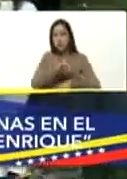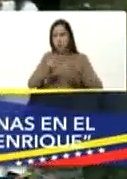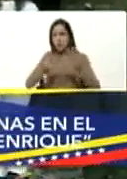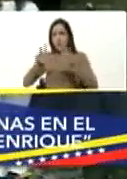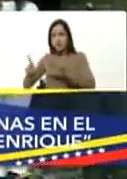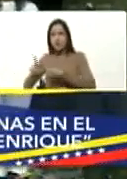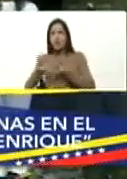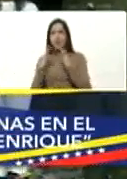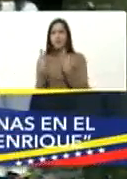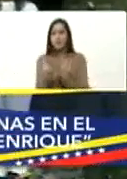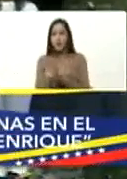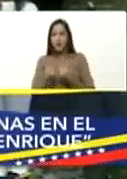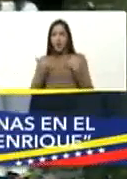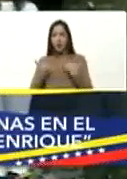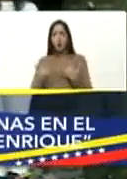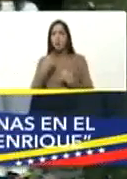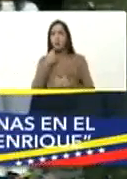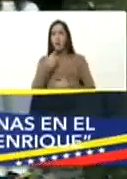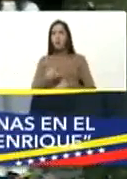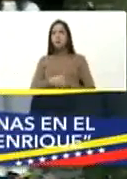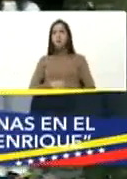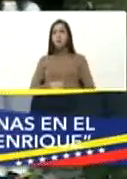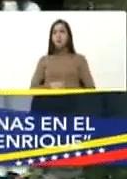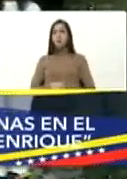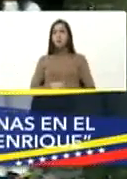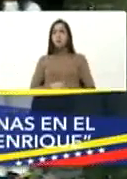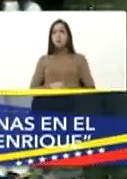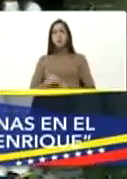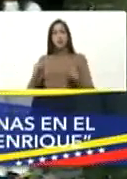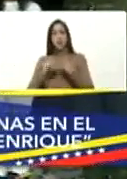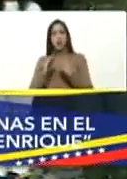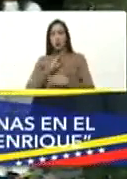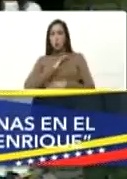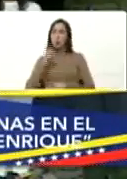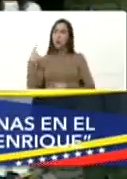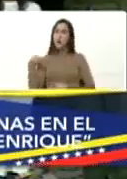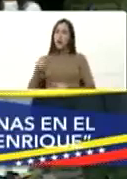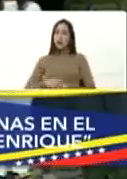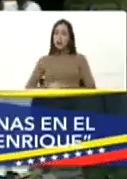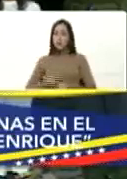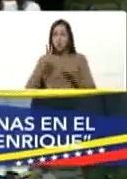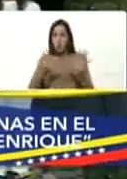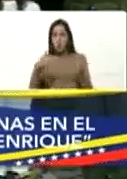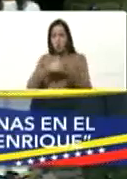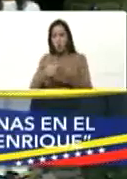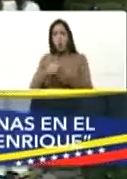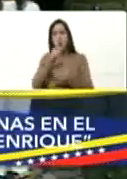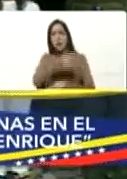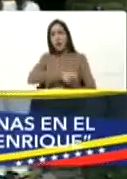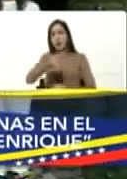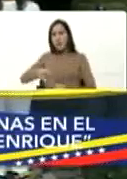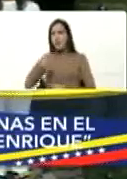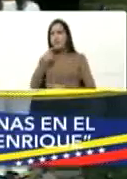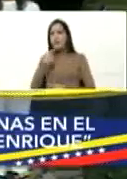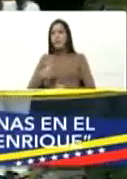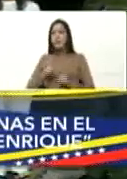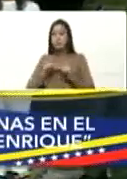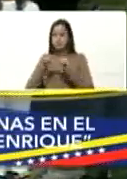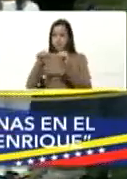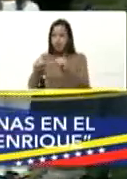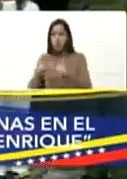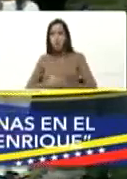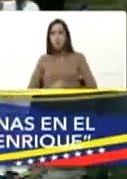2.015.176 familias hoy puedan decir que son propietarias. Más de 8 millones de personas que avanzan de